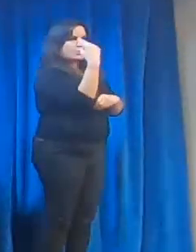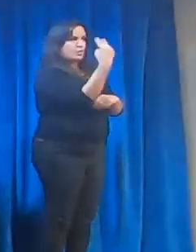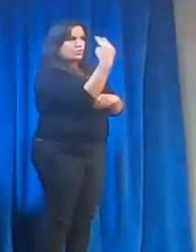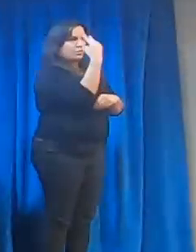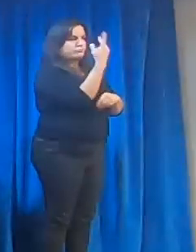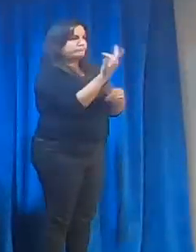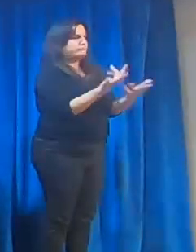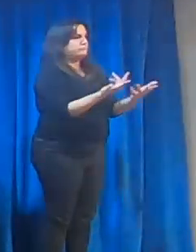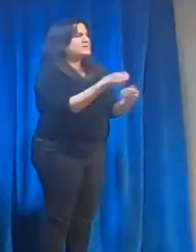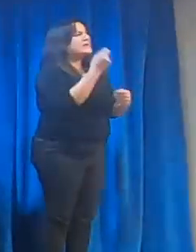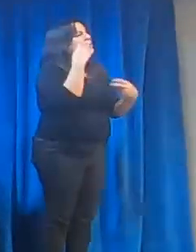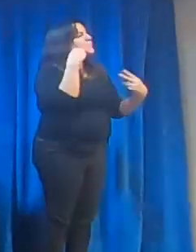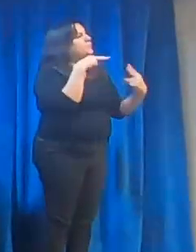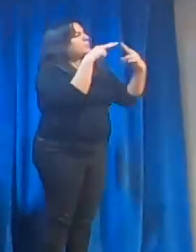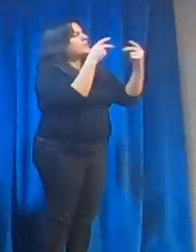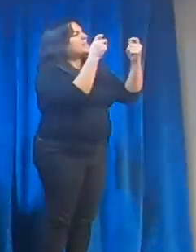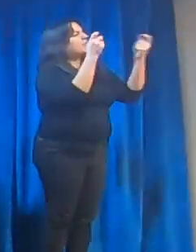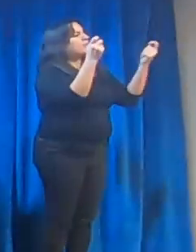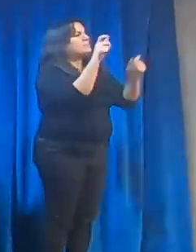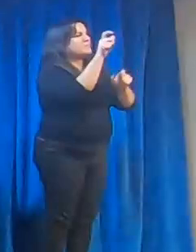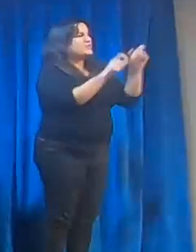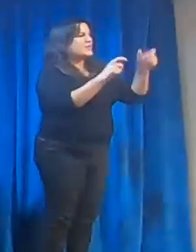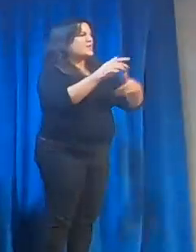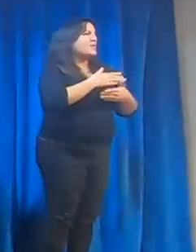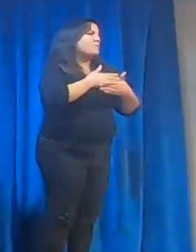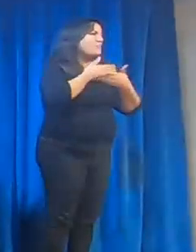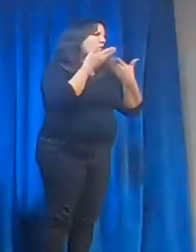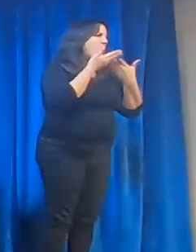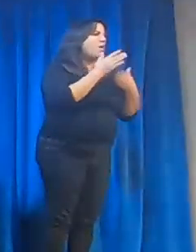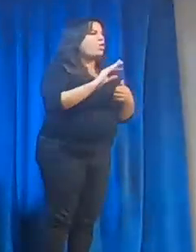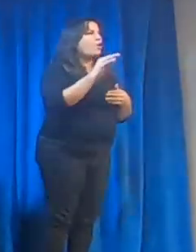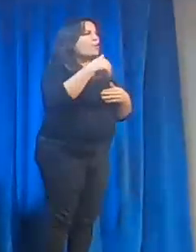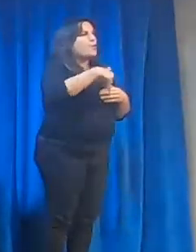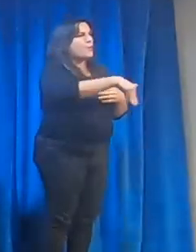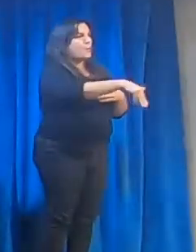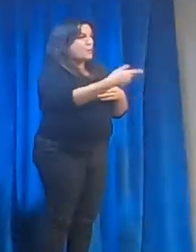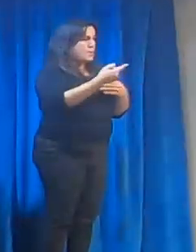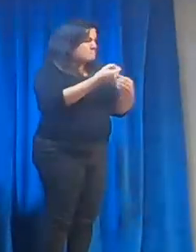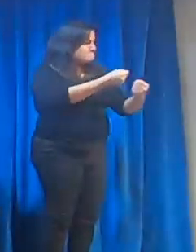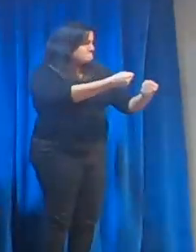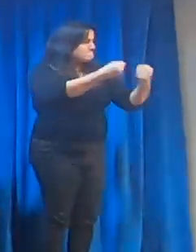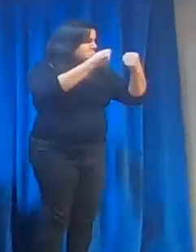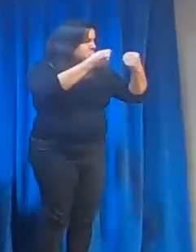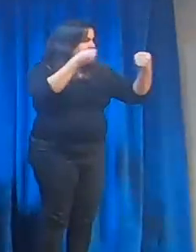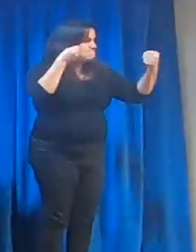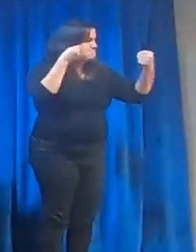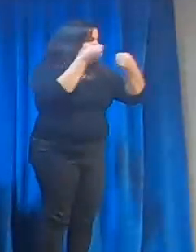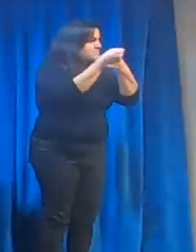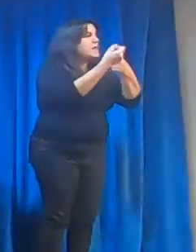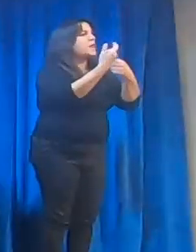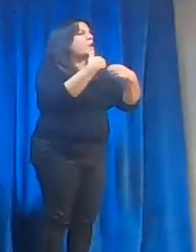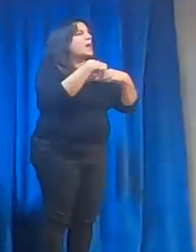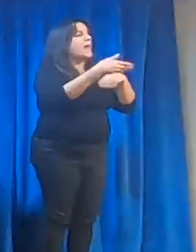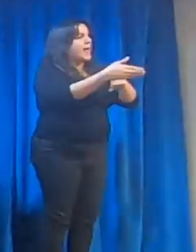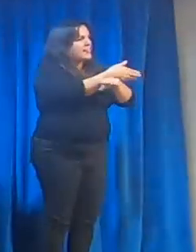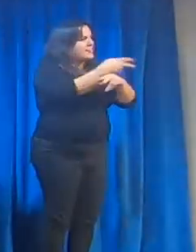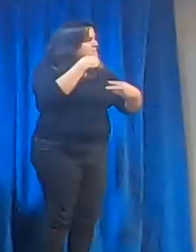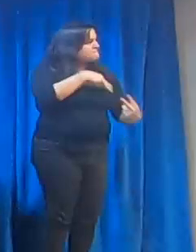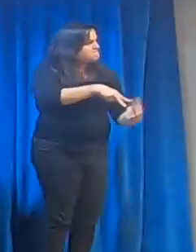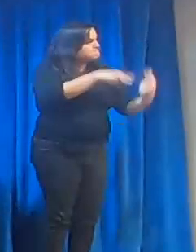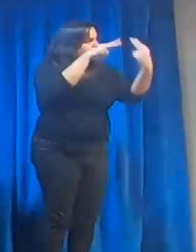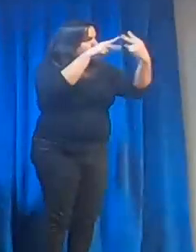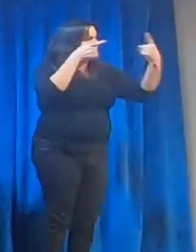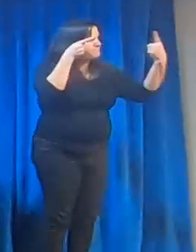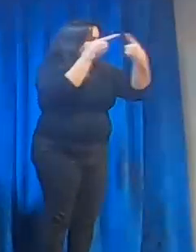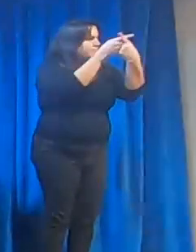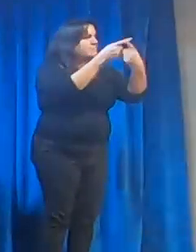ojos? Los enamorados, las personas que se van a pelear antes de pelearse, se miran a los ojos. Entendiendo